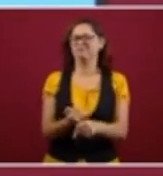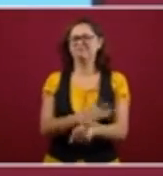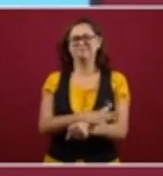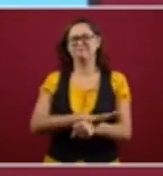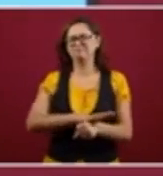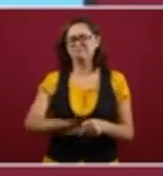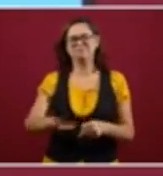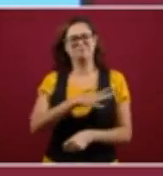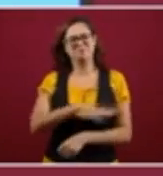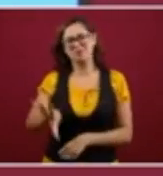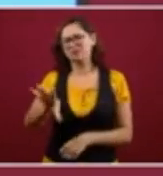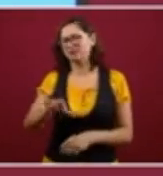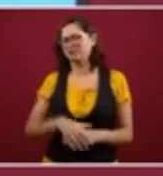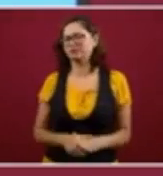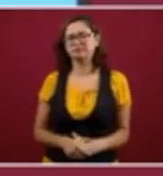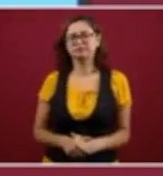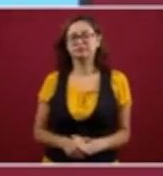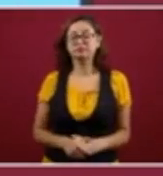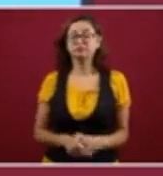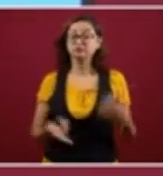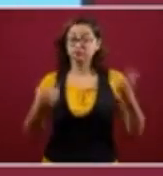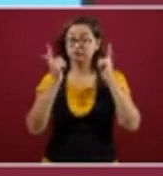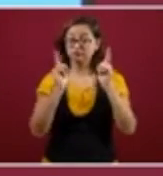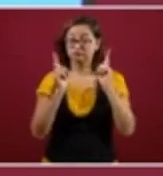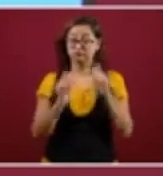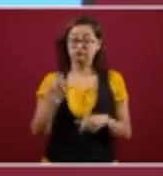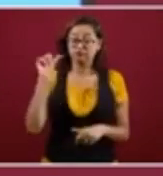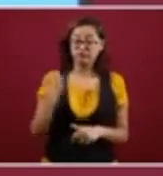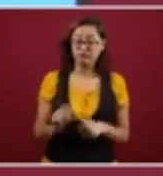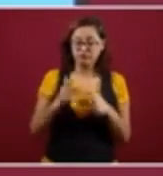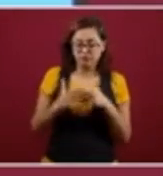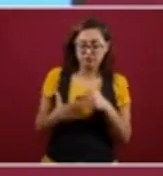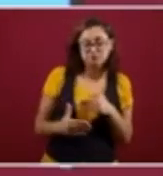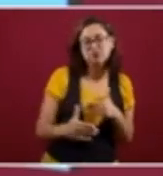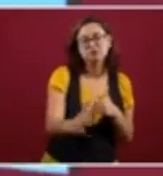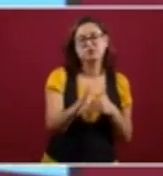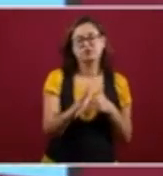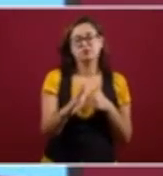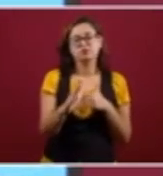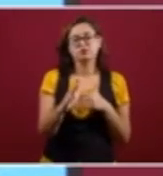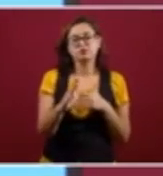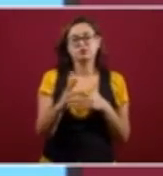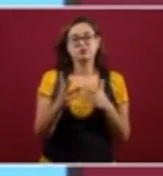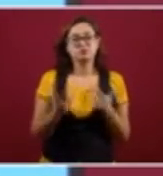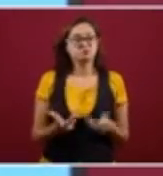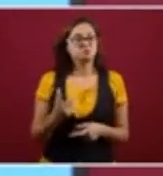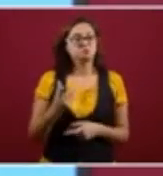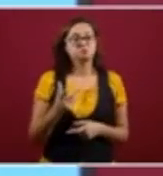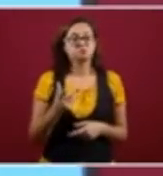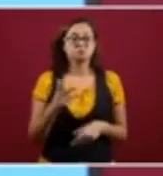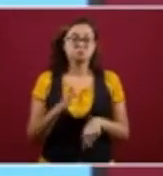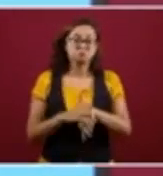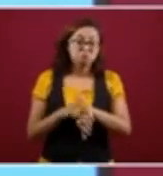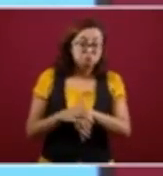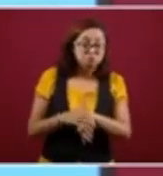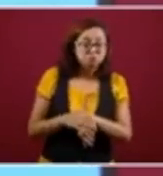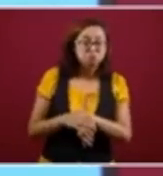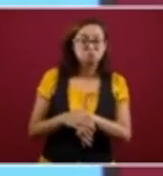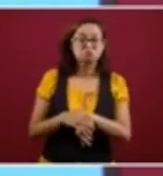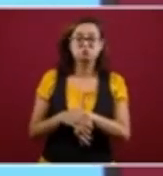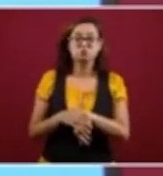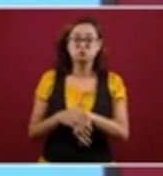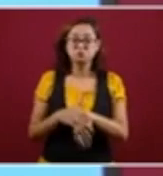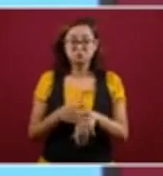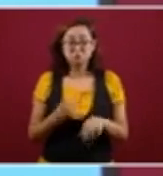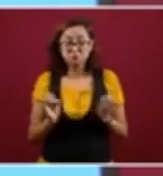Entonces, yo espero que a partir de hoy, y si no escuchamos que digan